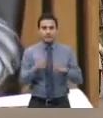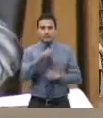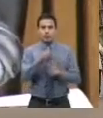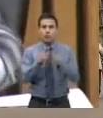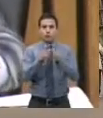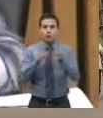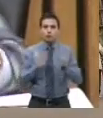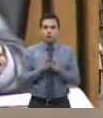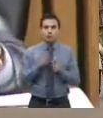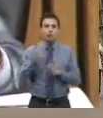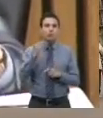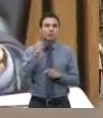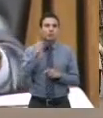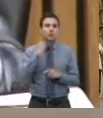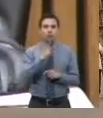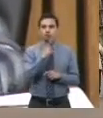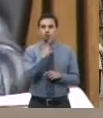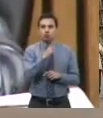ilegal reiterada.